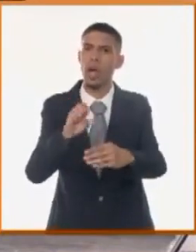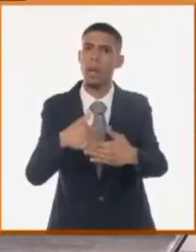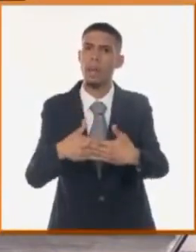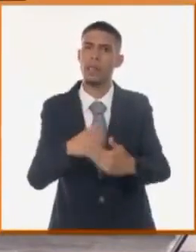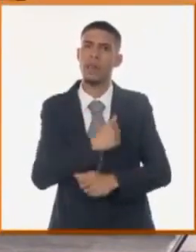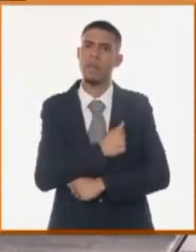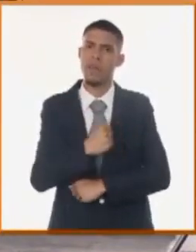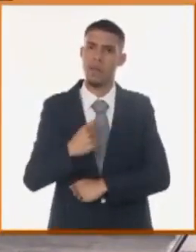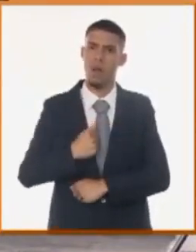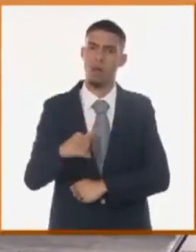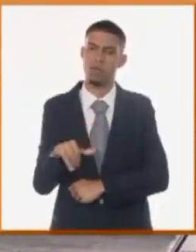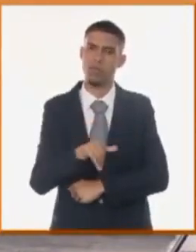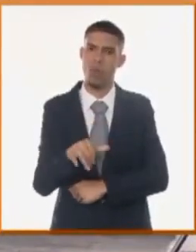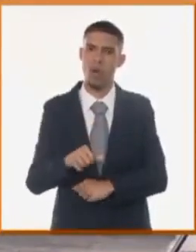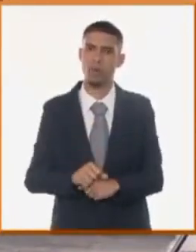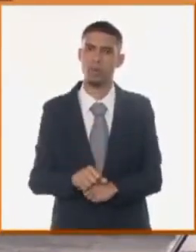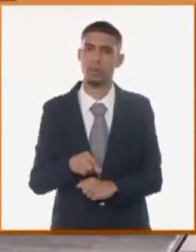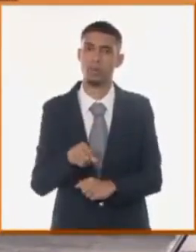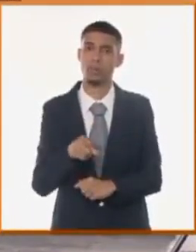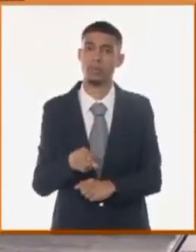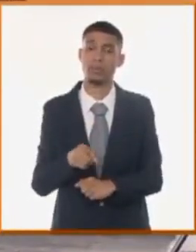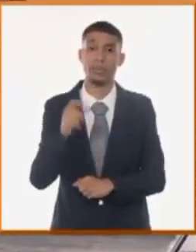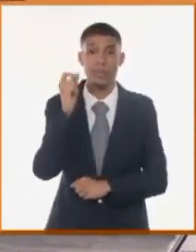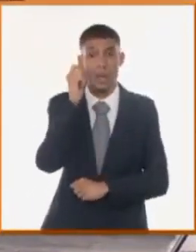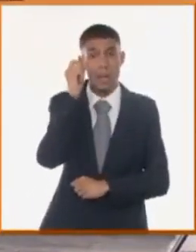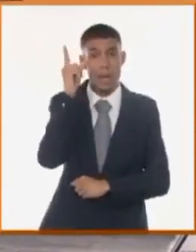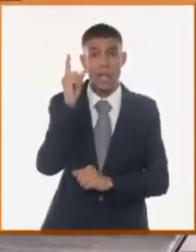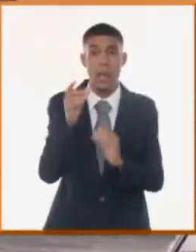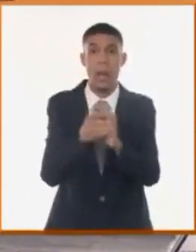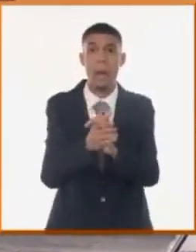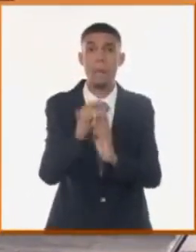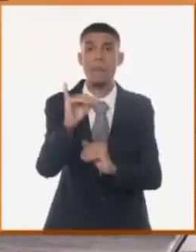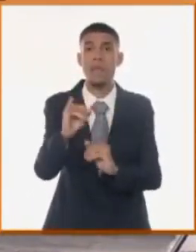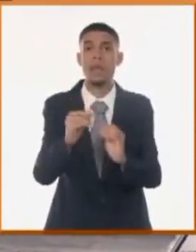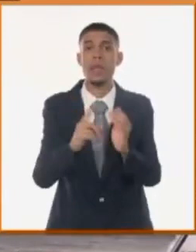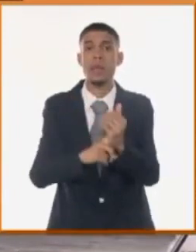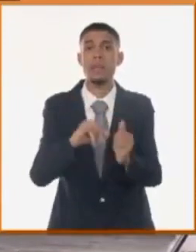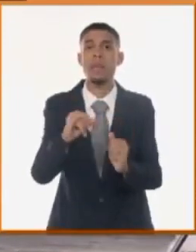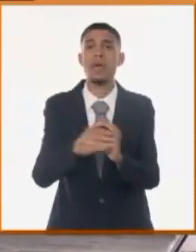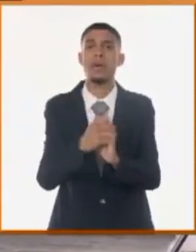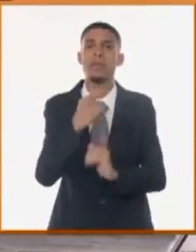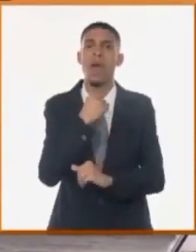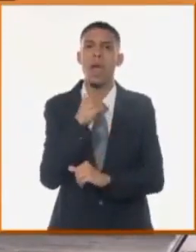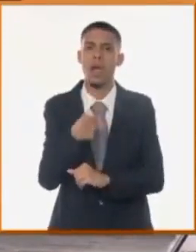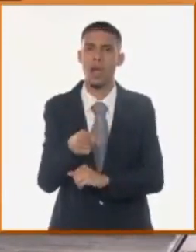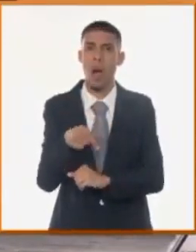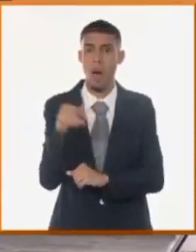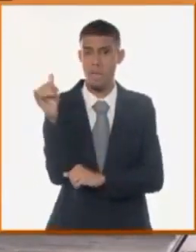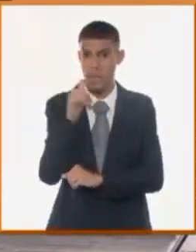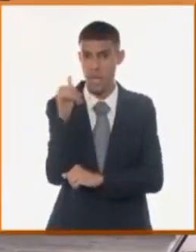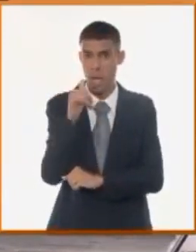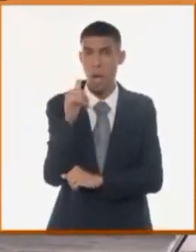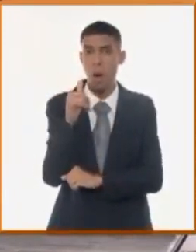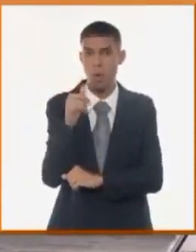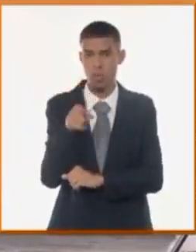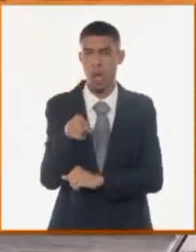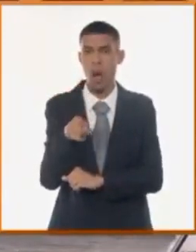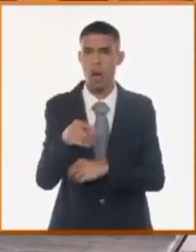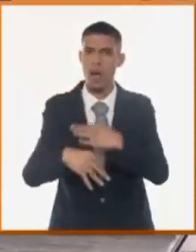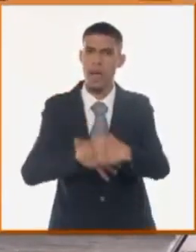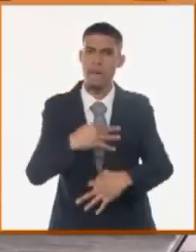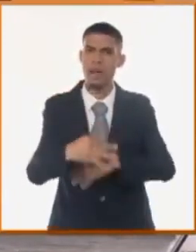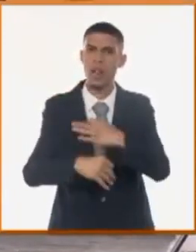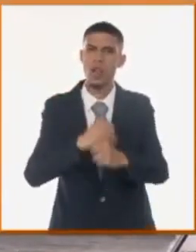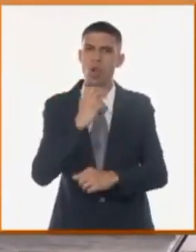el país. Y hablaba de la experiencia de las MIPYMES estatales y hoy tenemos un reportaje sobre una de las MIPYMES estatales que es